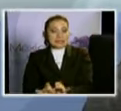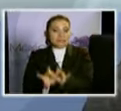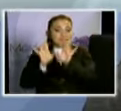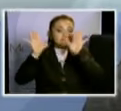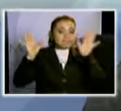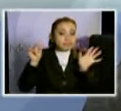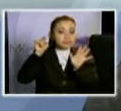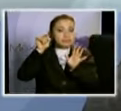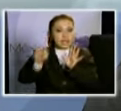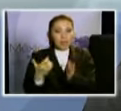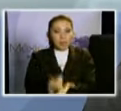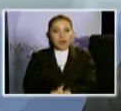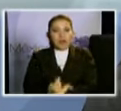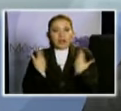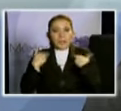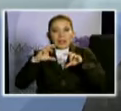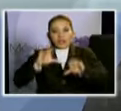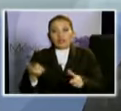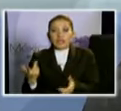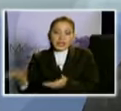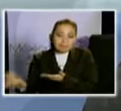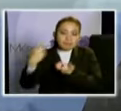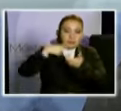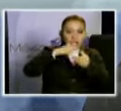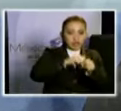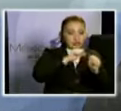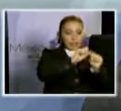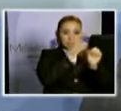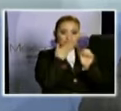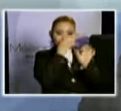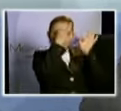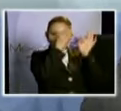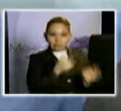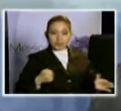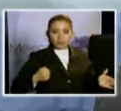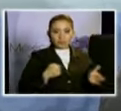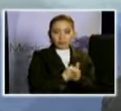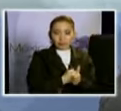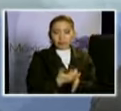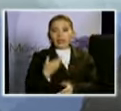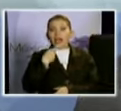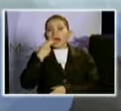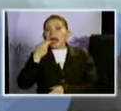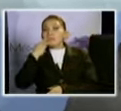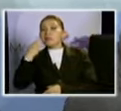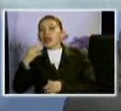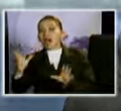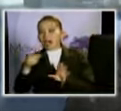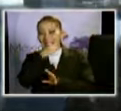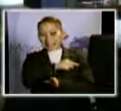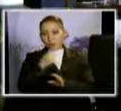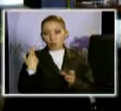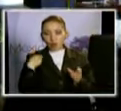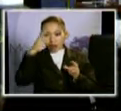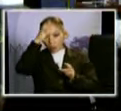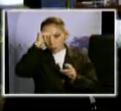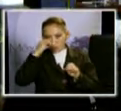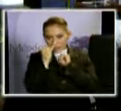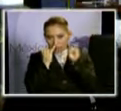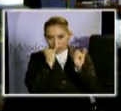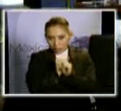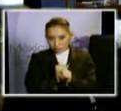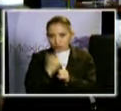eventualmente rehabilitación y reinserción social. Habla de las convenciones, Antonio, y nos dice,